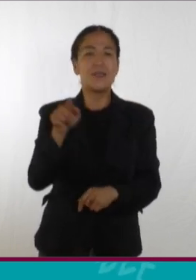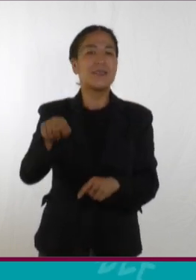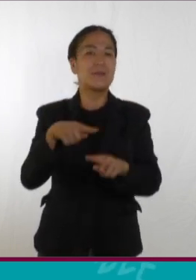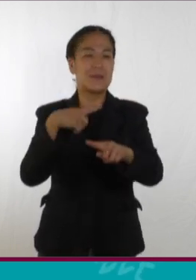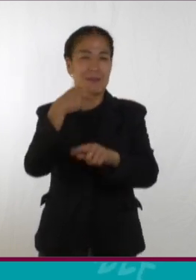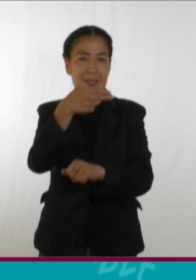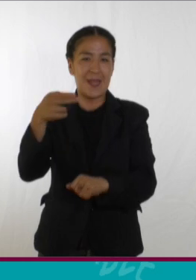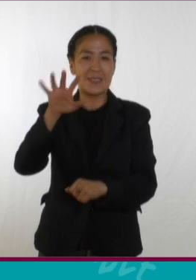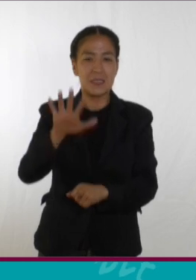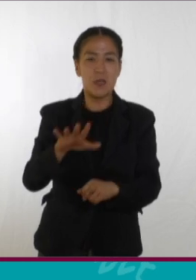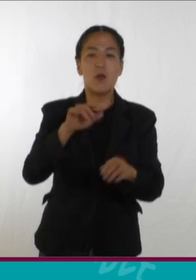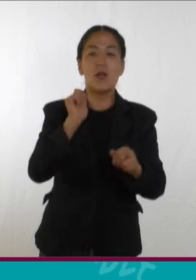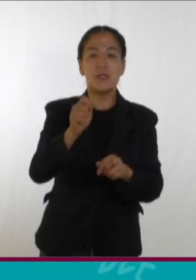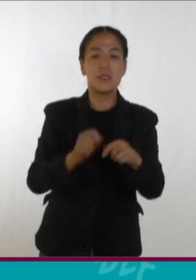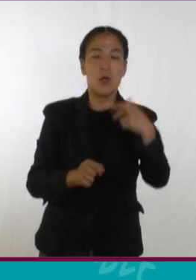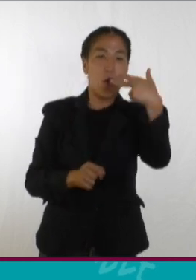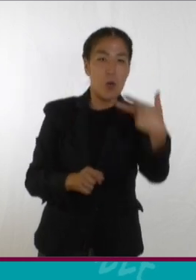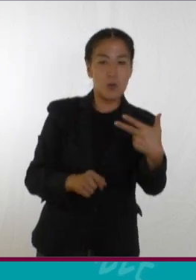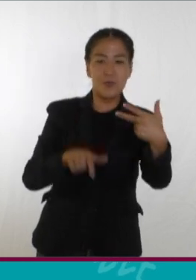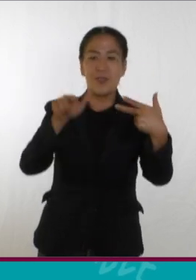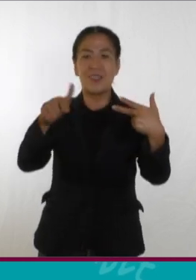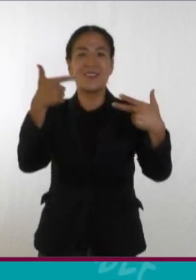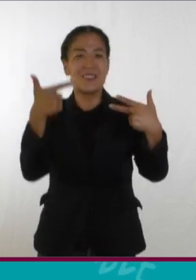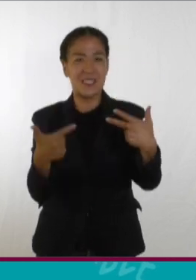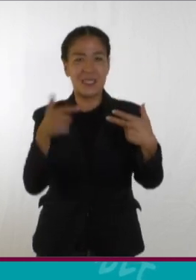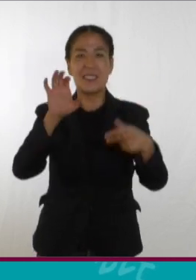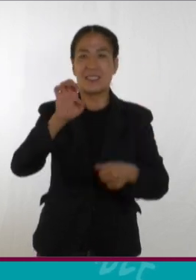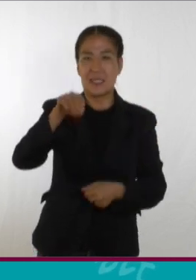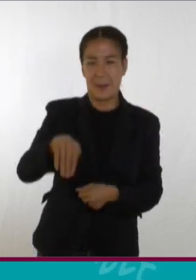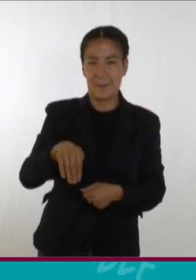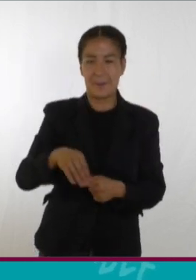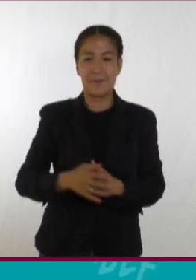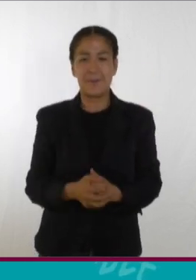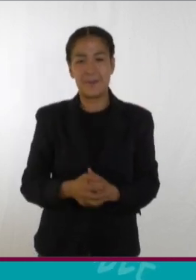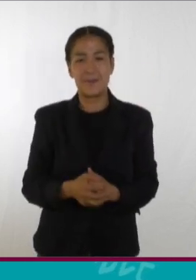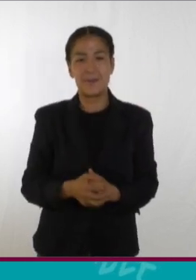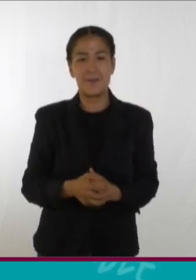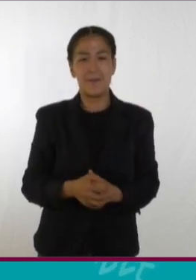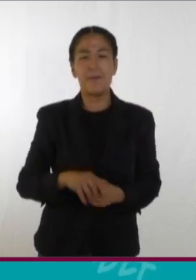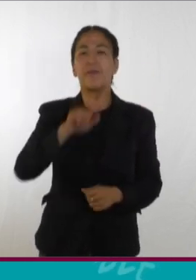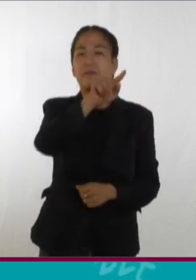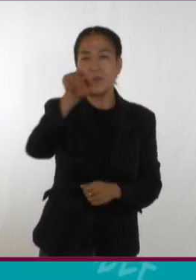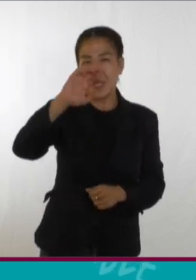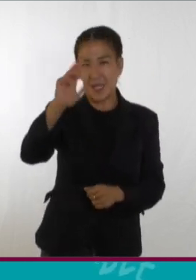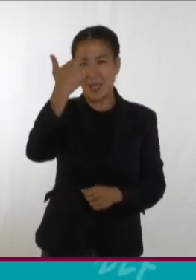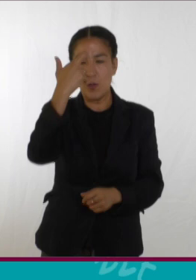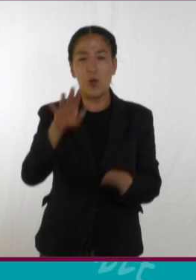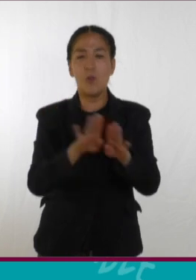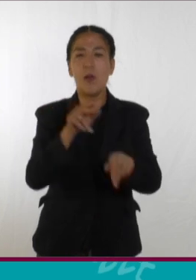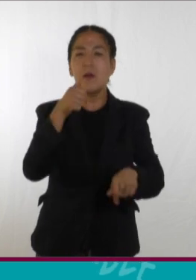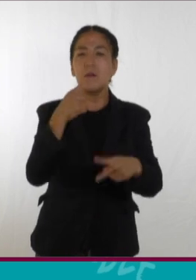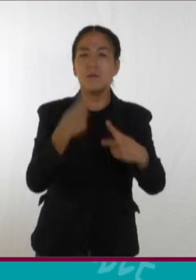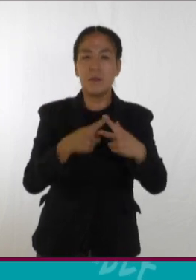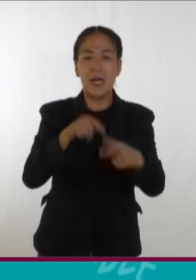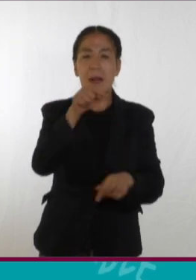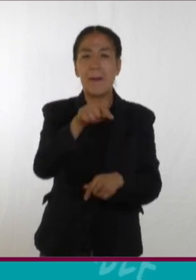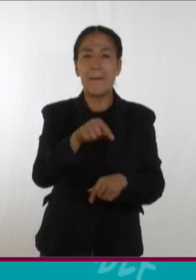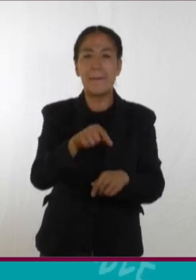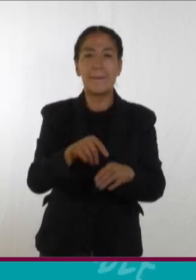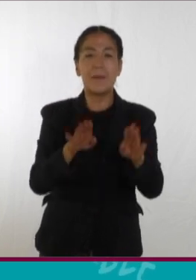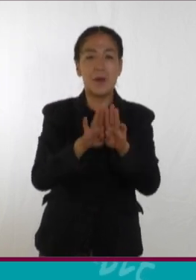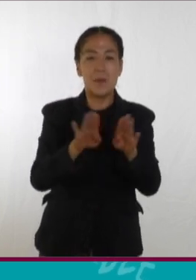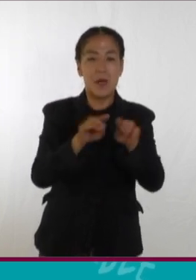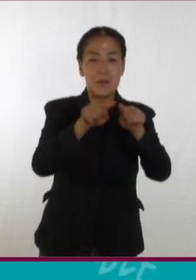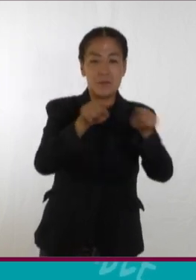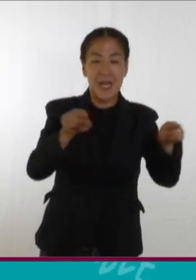piezas rectangulares verde y amarilla tienen un área de 8 y 7 centímetros respectivamente. Recordemos que